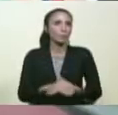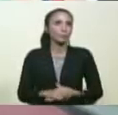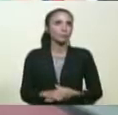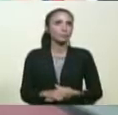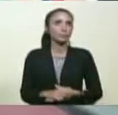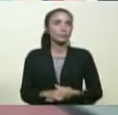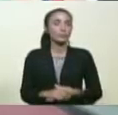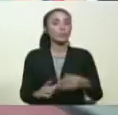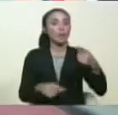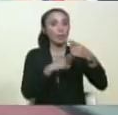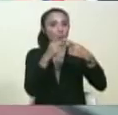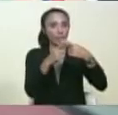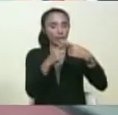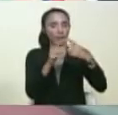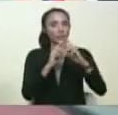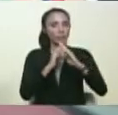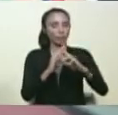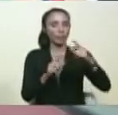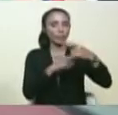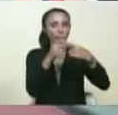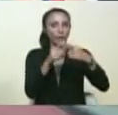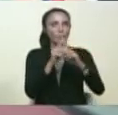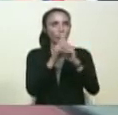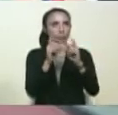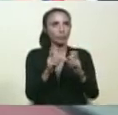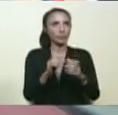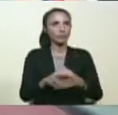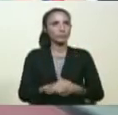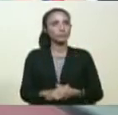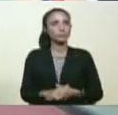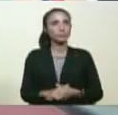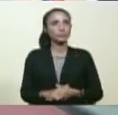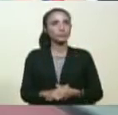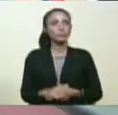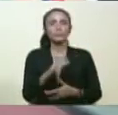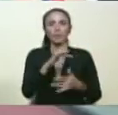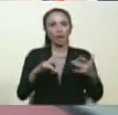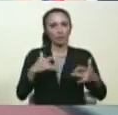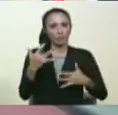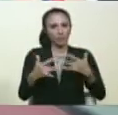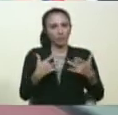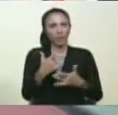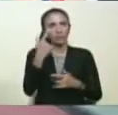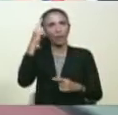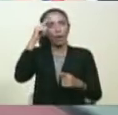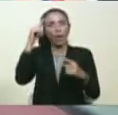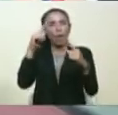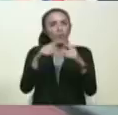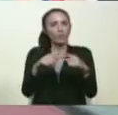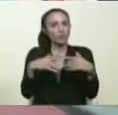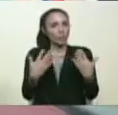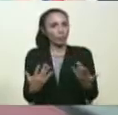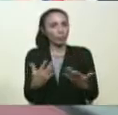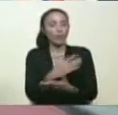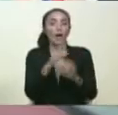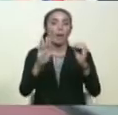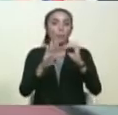en primer lugar, esta Expo 2018 tiene como centro el